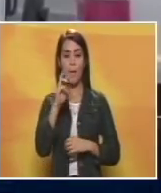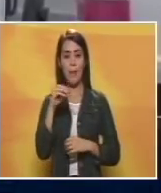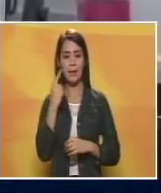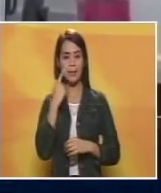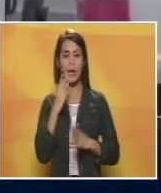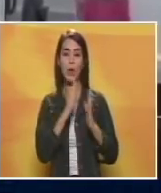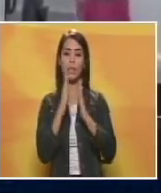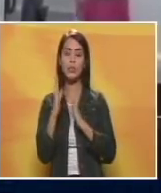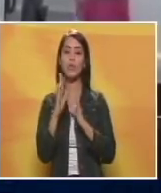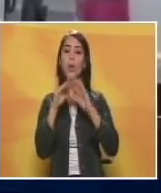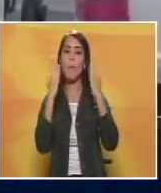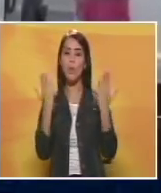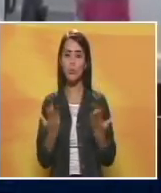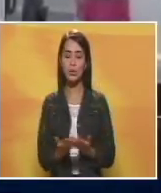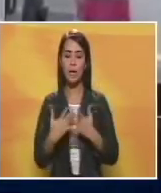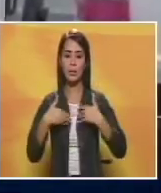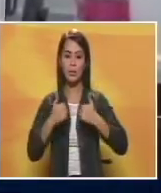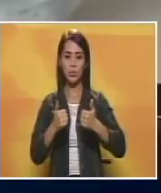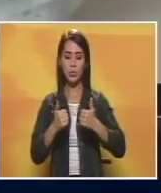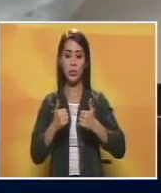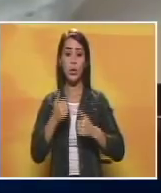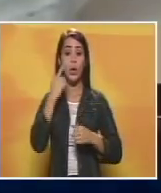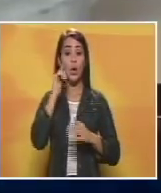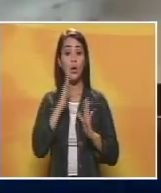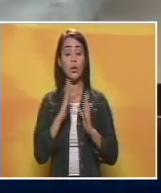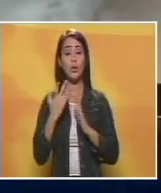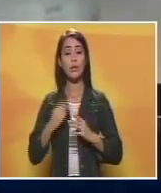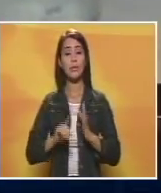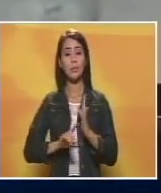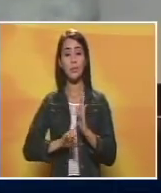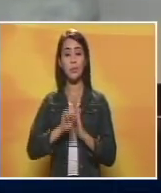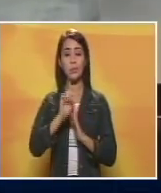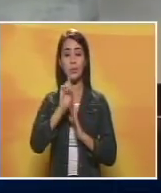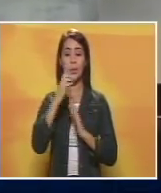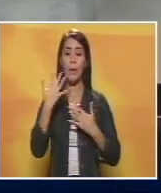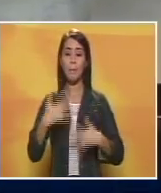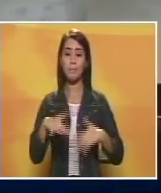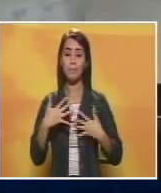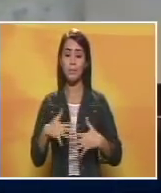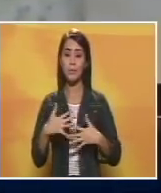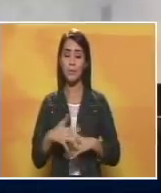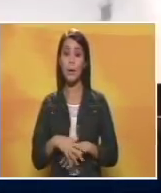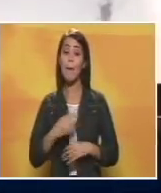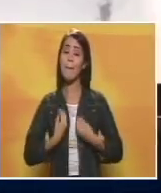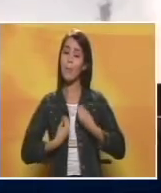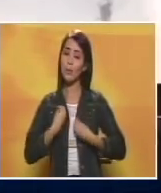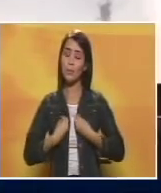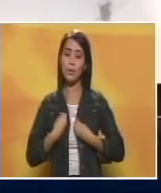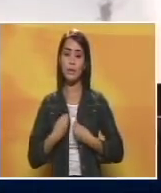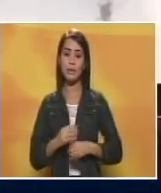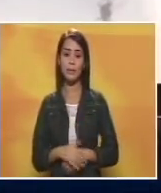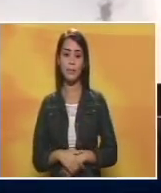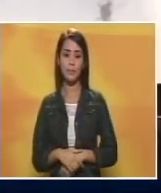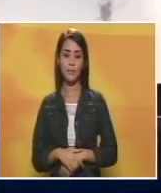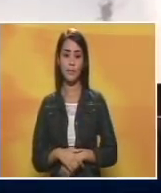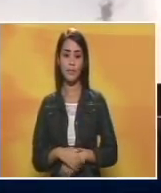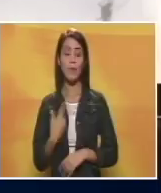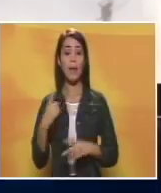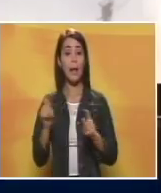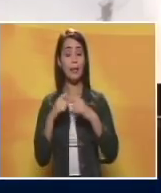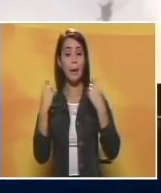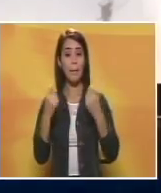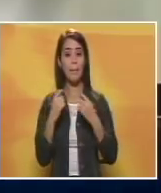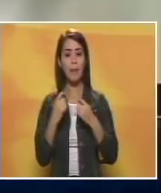Alonso, denunció que los casos de malaria están creciendo de una manera muy preocupante debido a una drástica reducción de